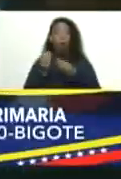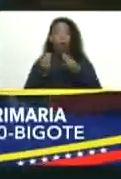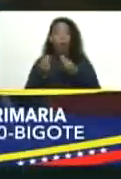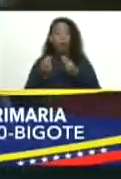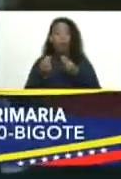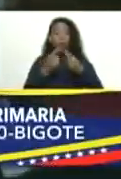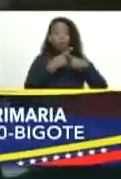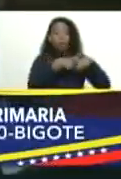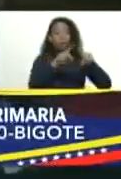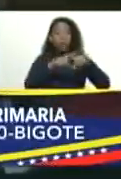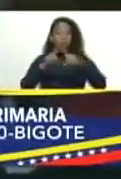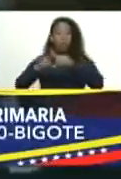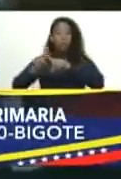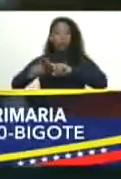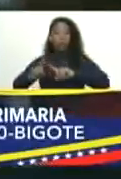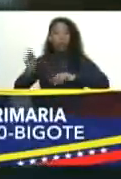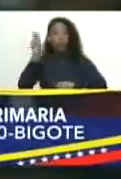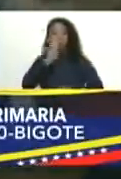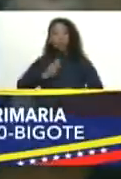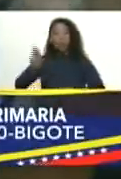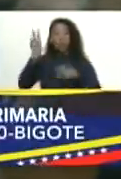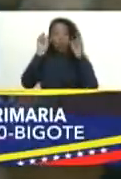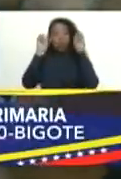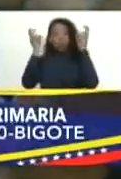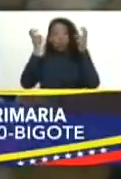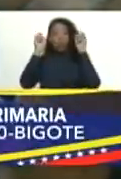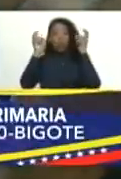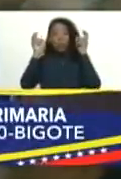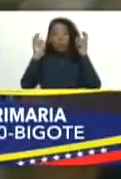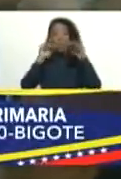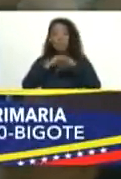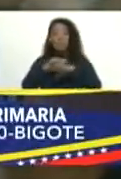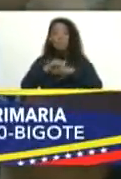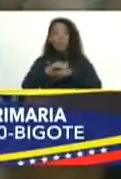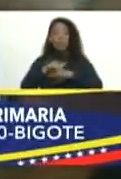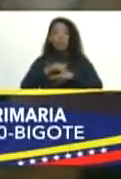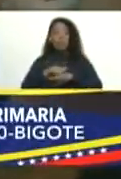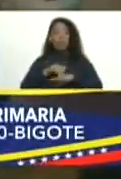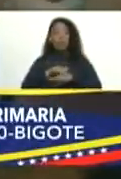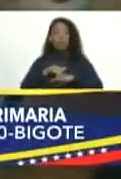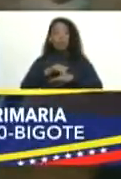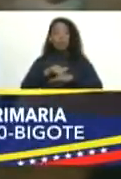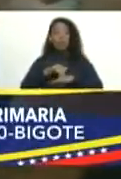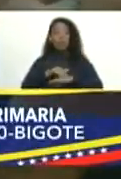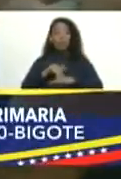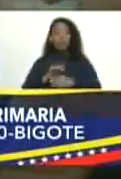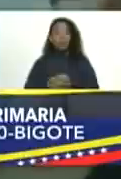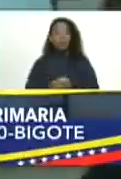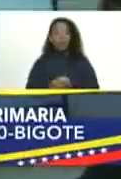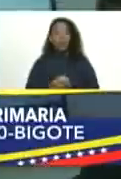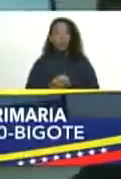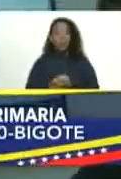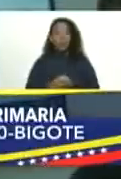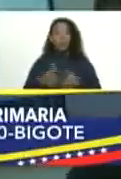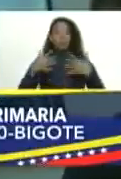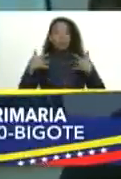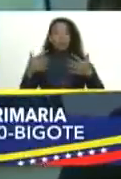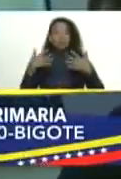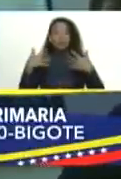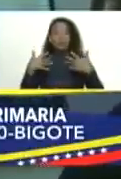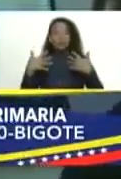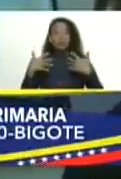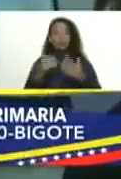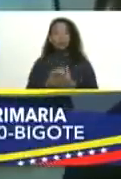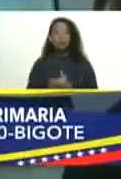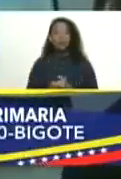georreferencia, cómo, utilizando un término del ministro Reverol, todas las llamadas de emergencia que aquí se generan. Aquí estamos